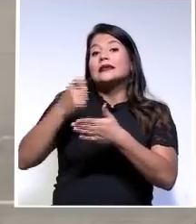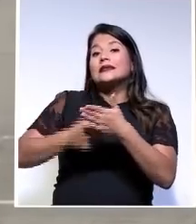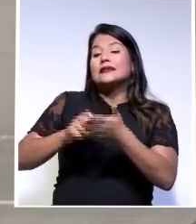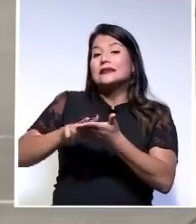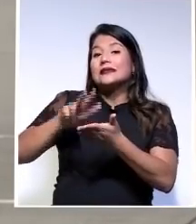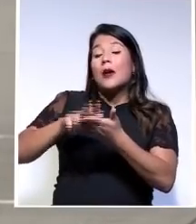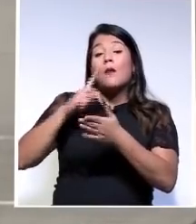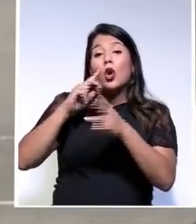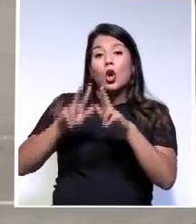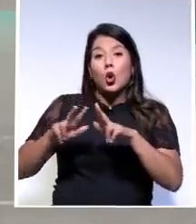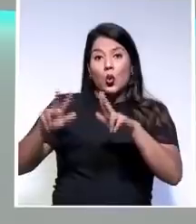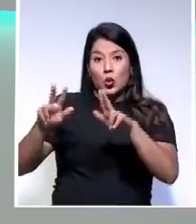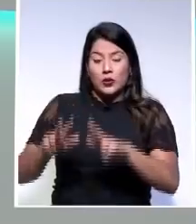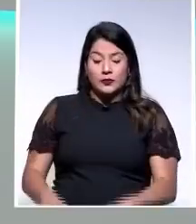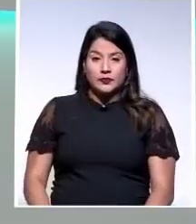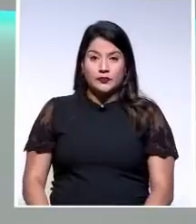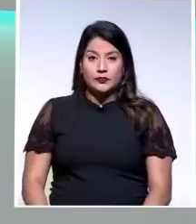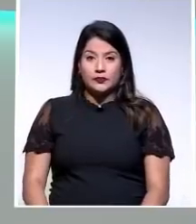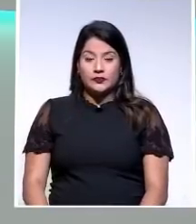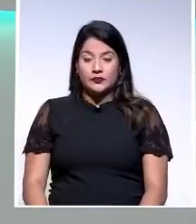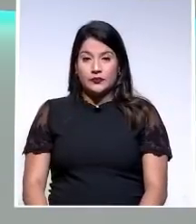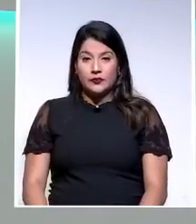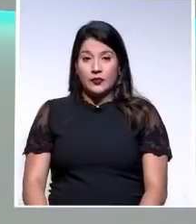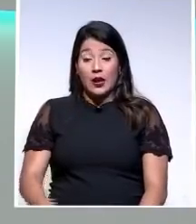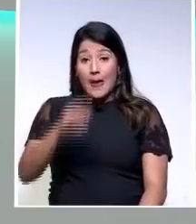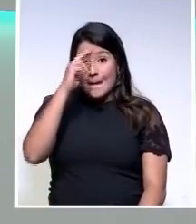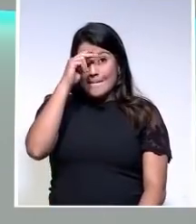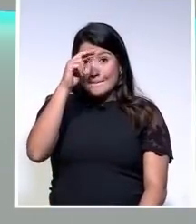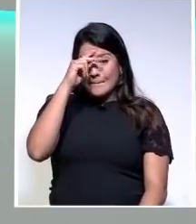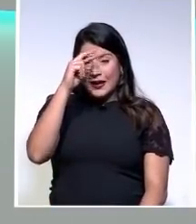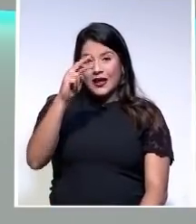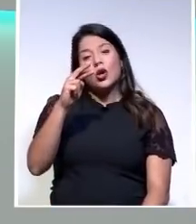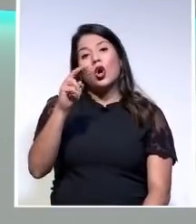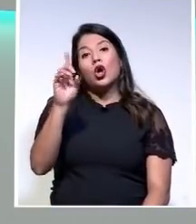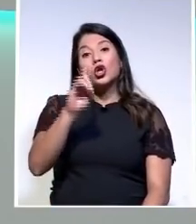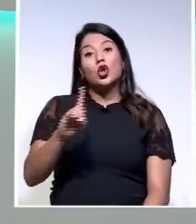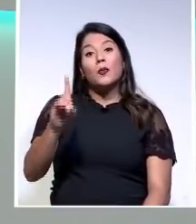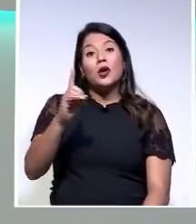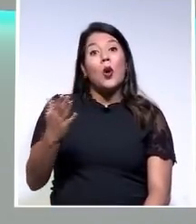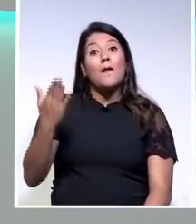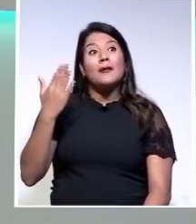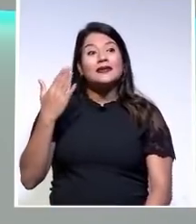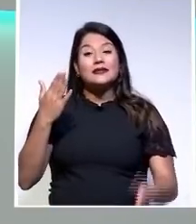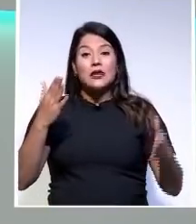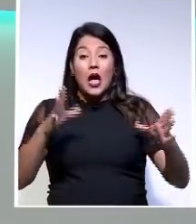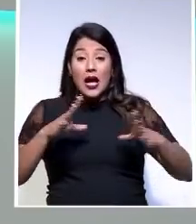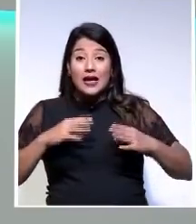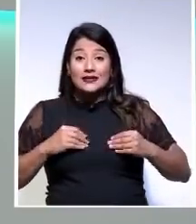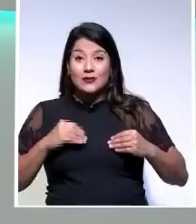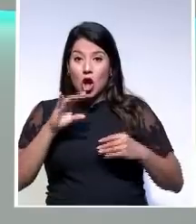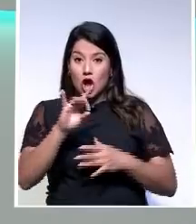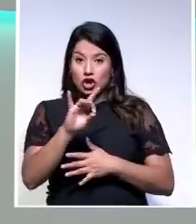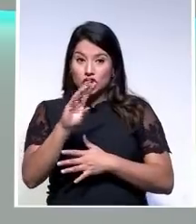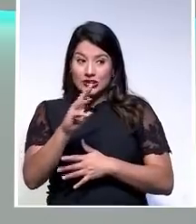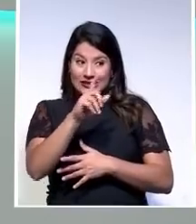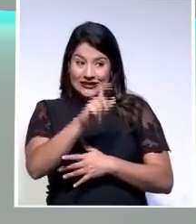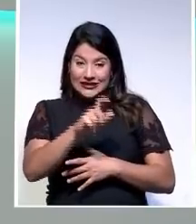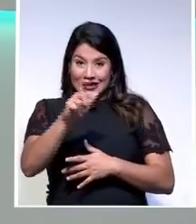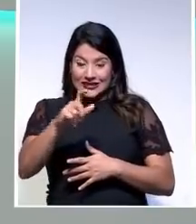y China. Y México recibió el domingo a un grupo de 86